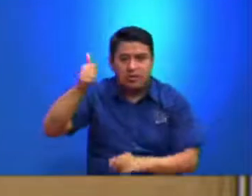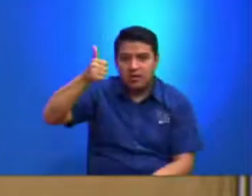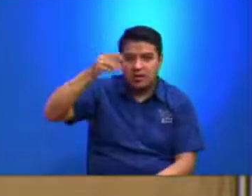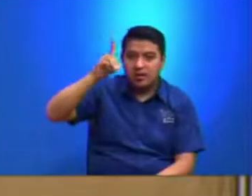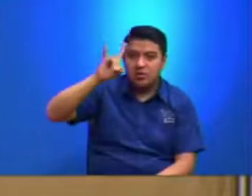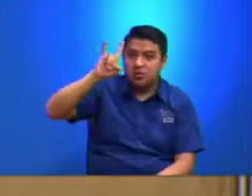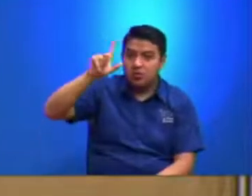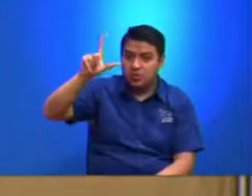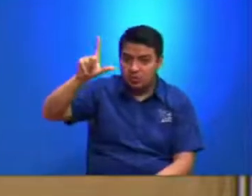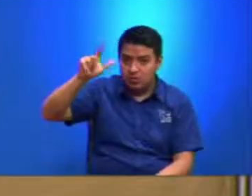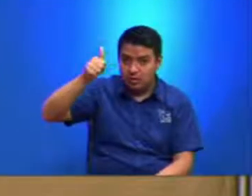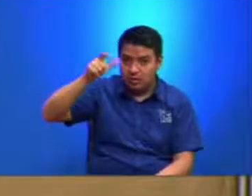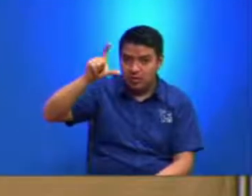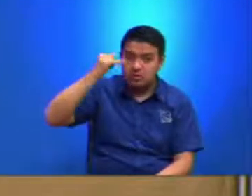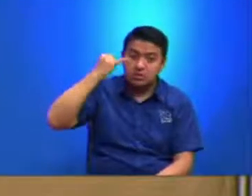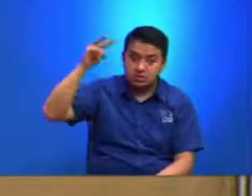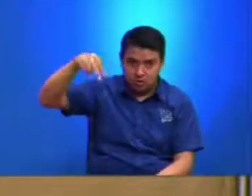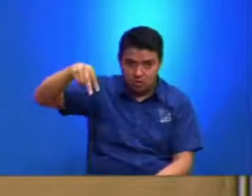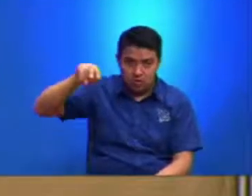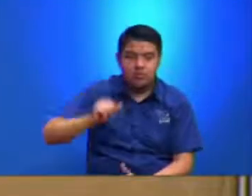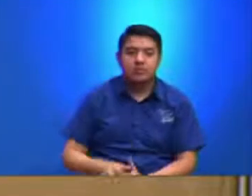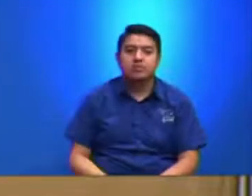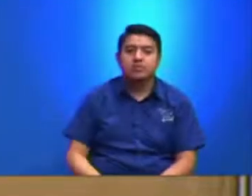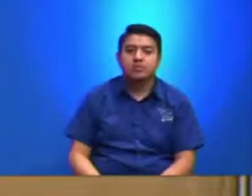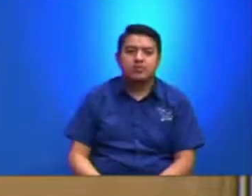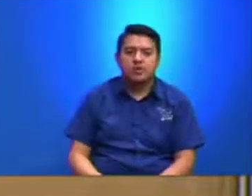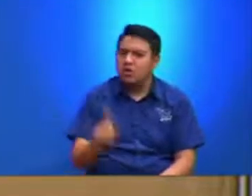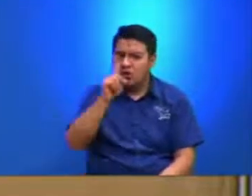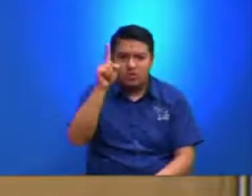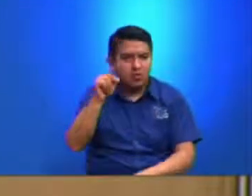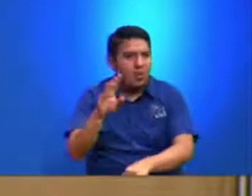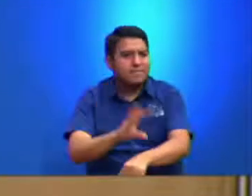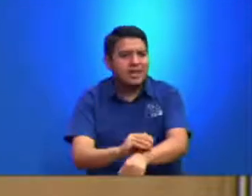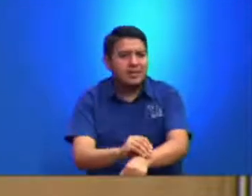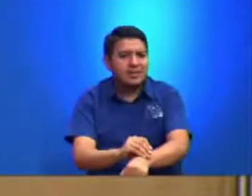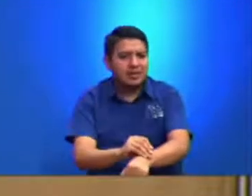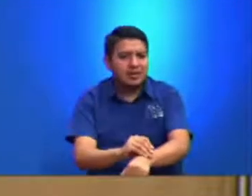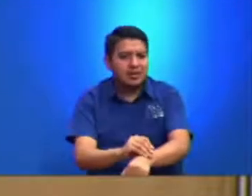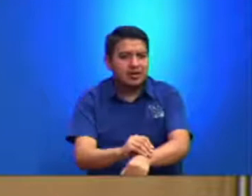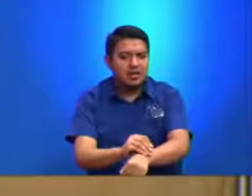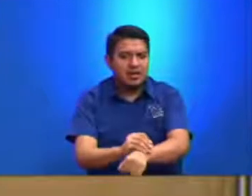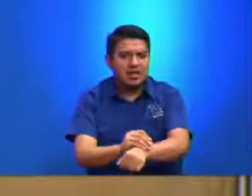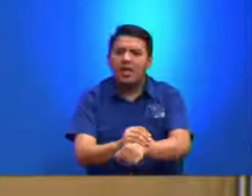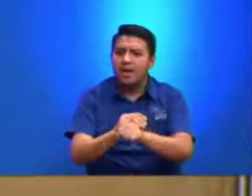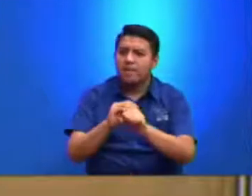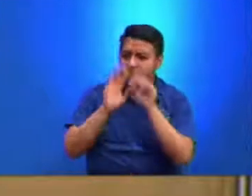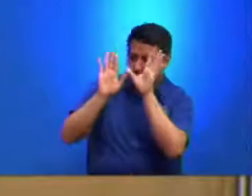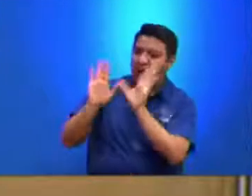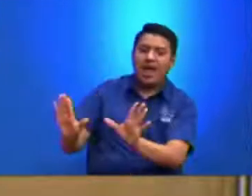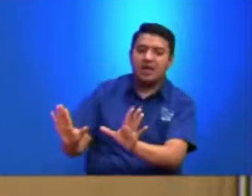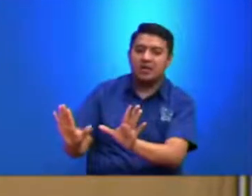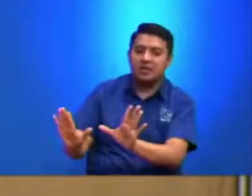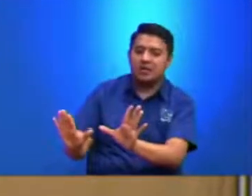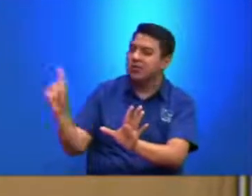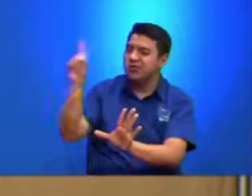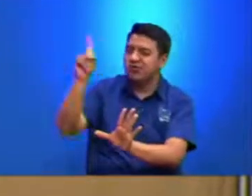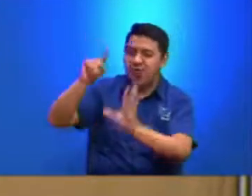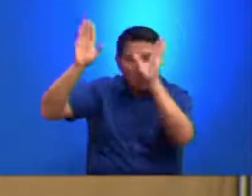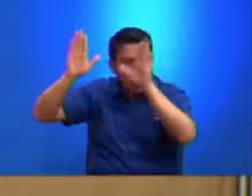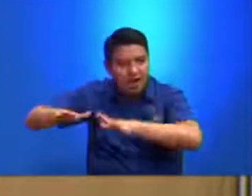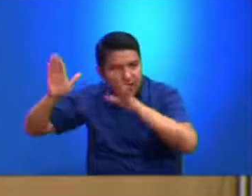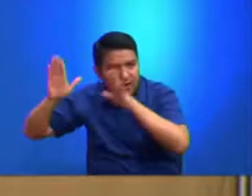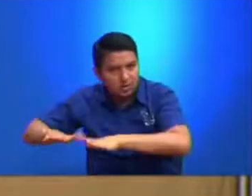No puede permitir eso. Si él sabe que, mire, es como que si usted me viniera a decir: hermano